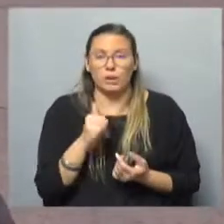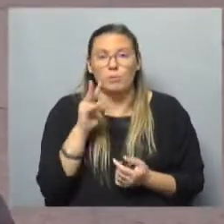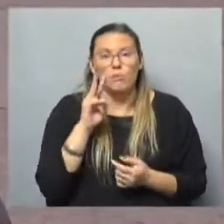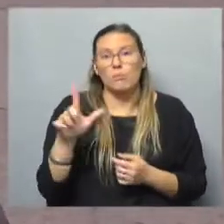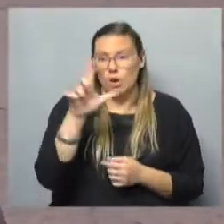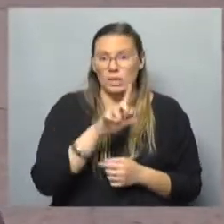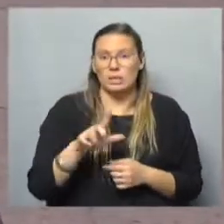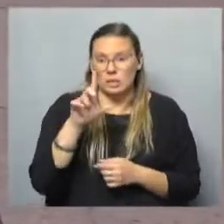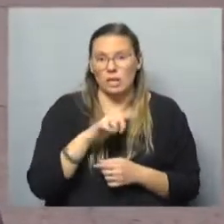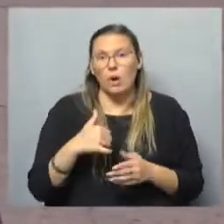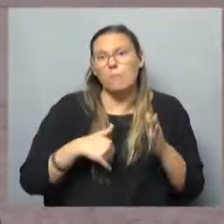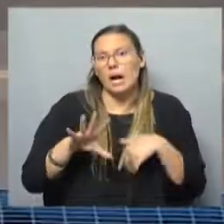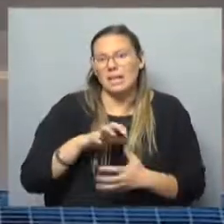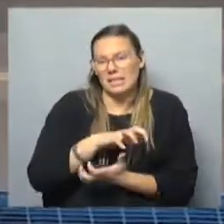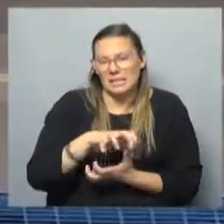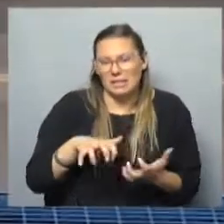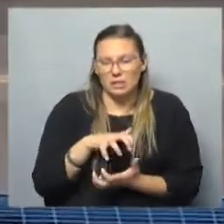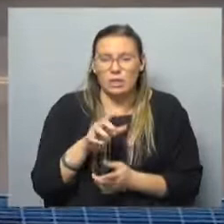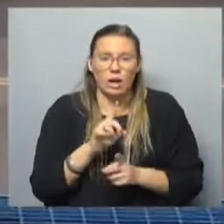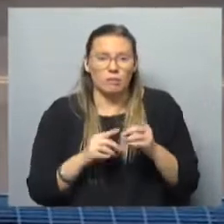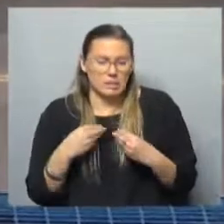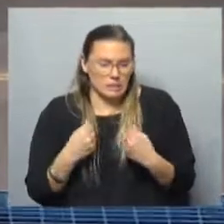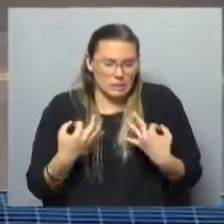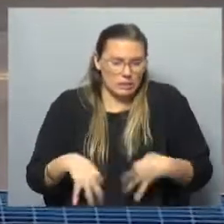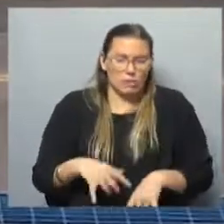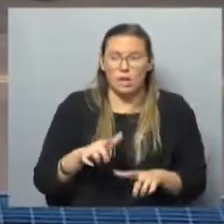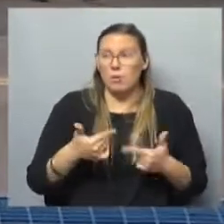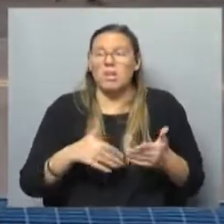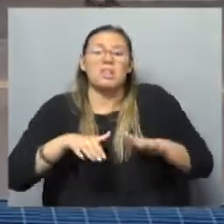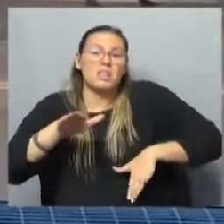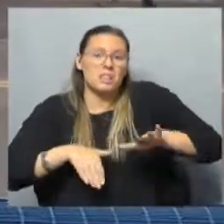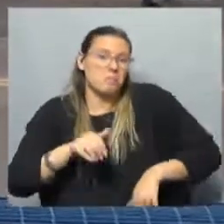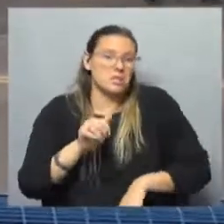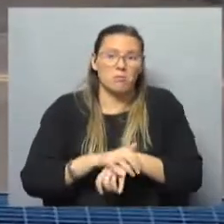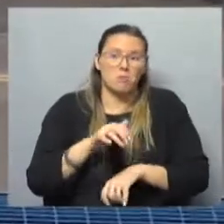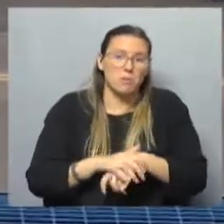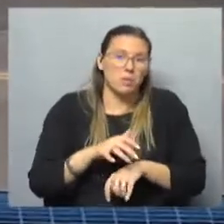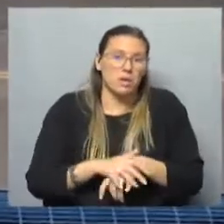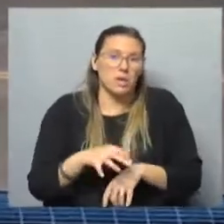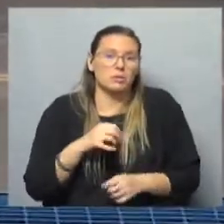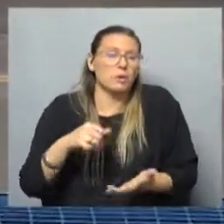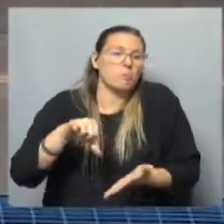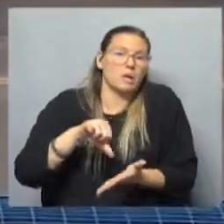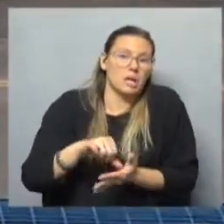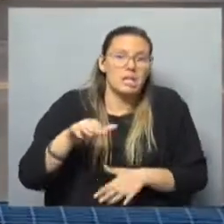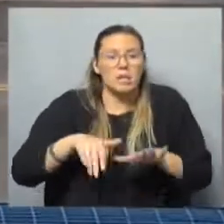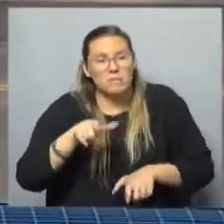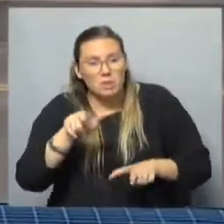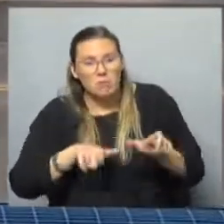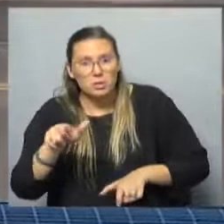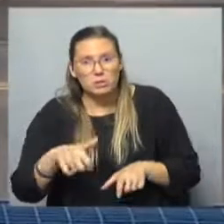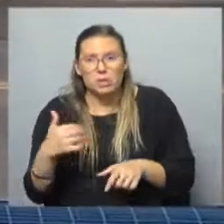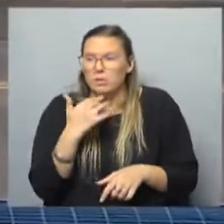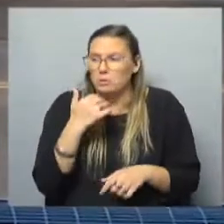liceos se ve profundizada la crisis. A veces se sentís inseguro y a veces no, depende del momento de que esté viviendo el país, depende de cómo esté la gente, no sé, nunca